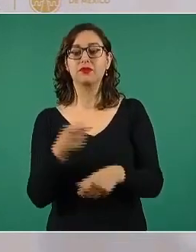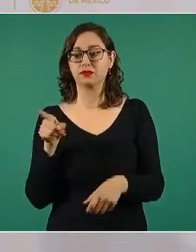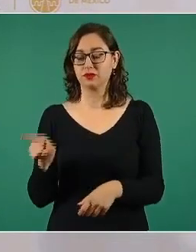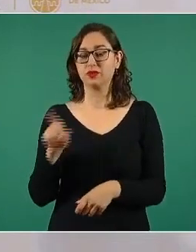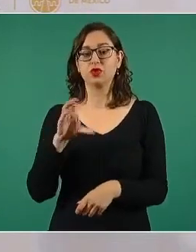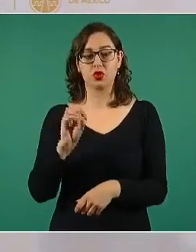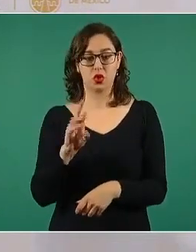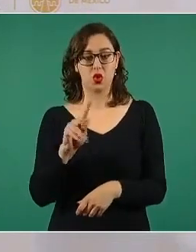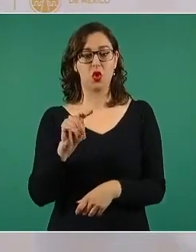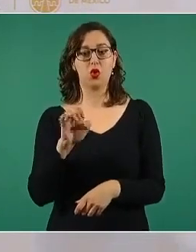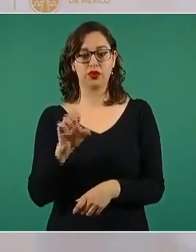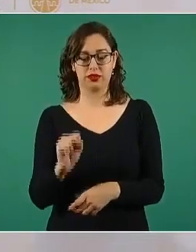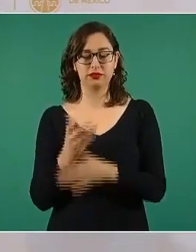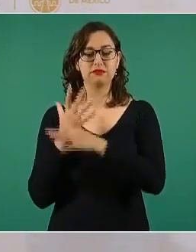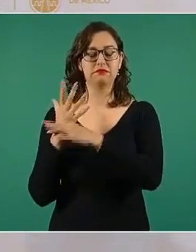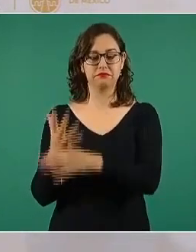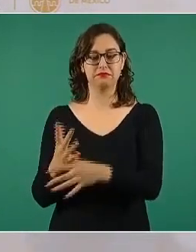Cortés,